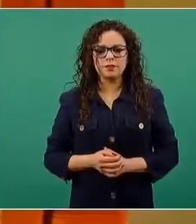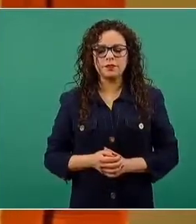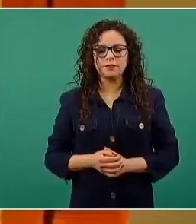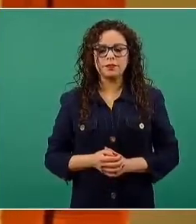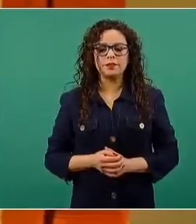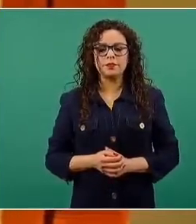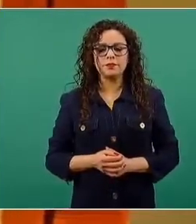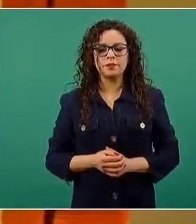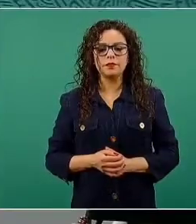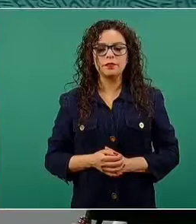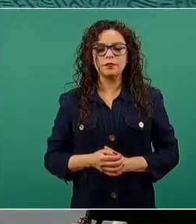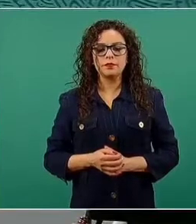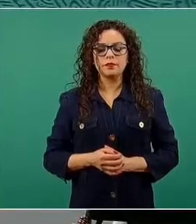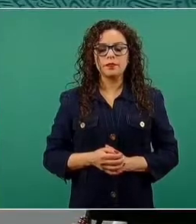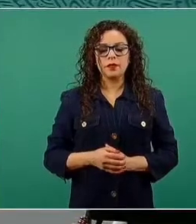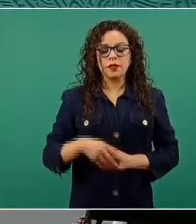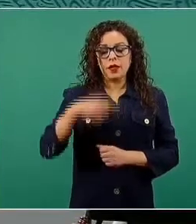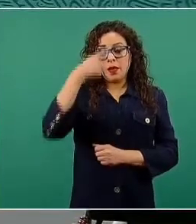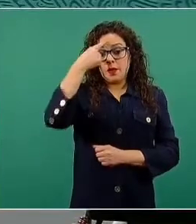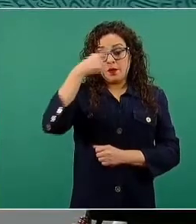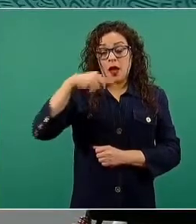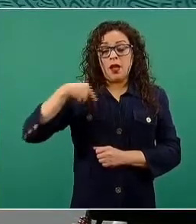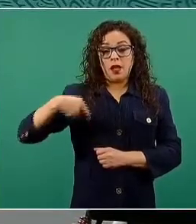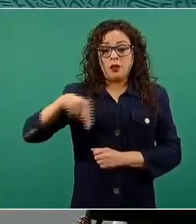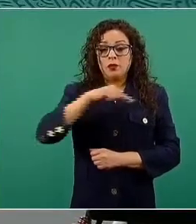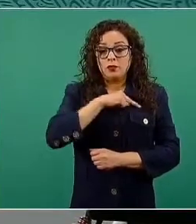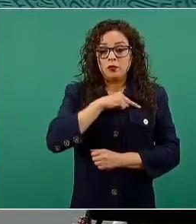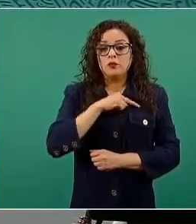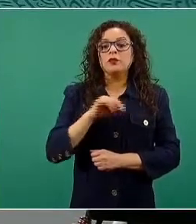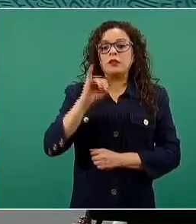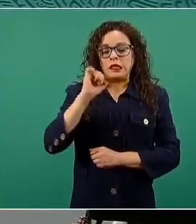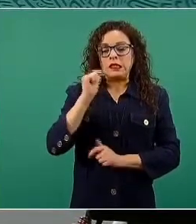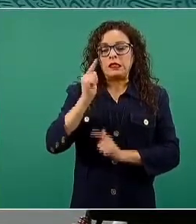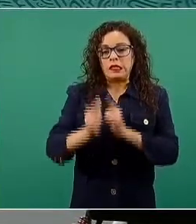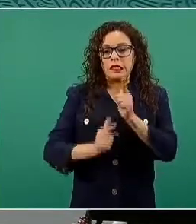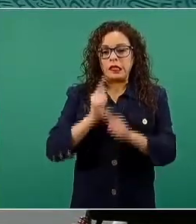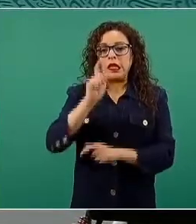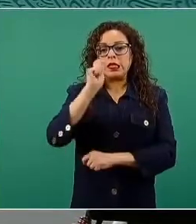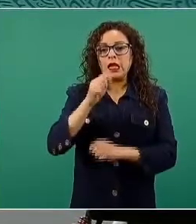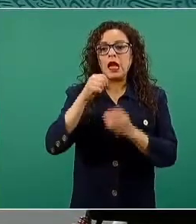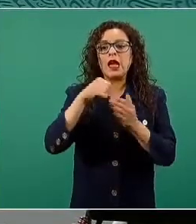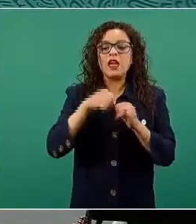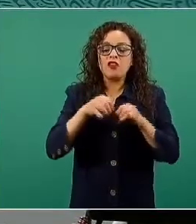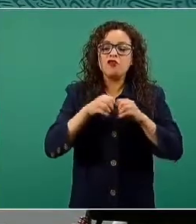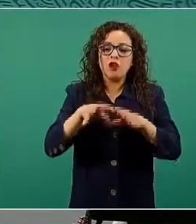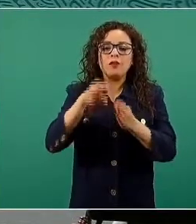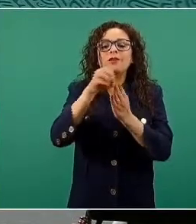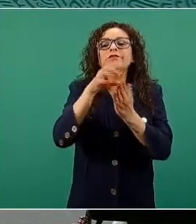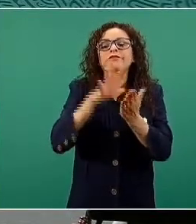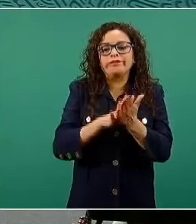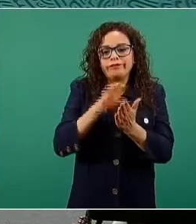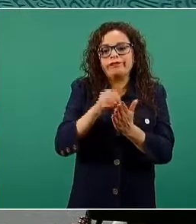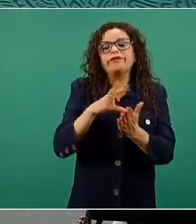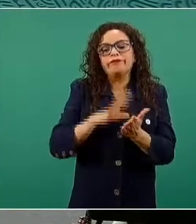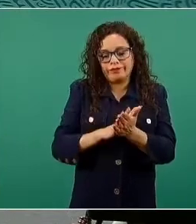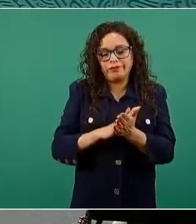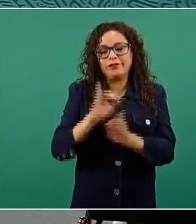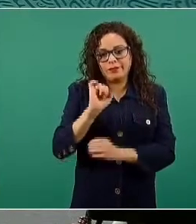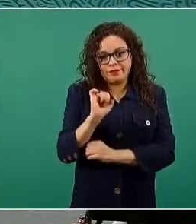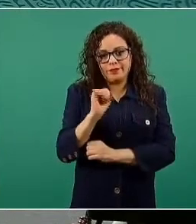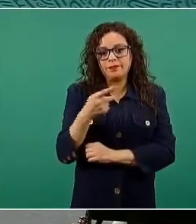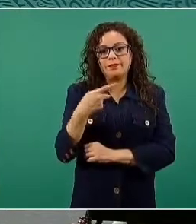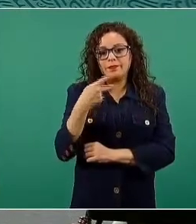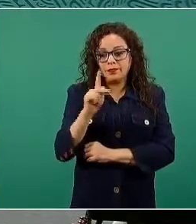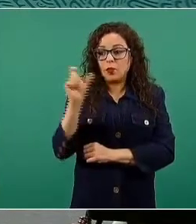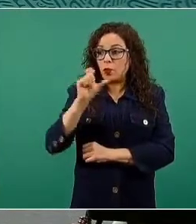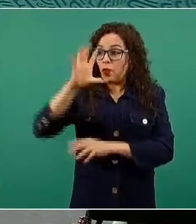un flujo de información un tanto más lento. Entonces, esta cifra se irá actualizando conforme esa información